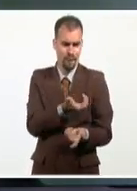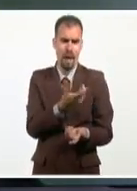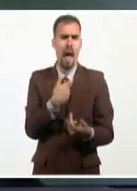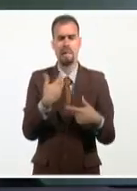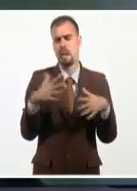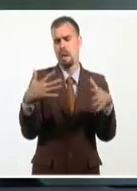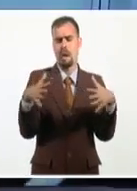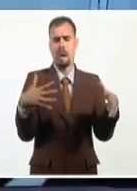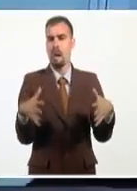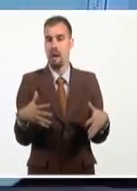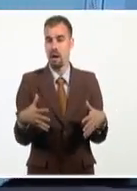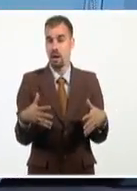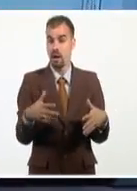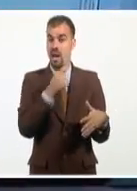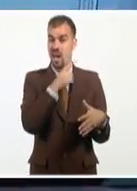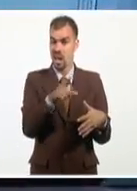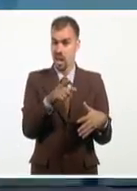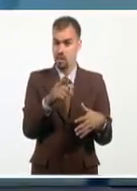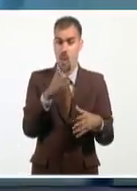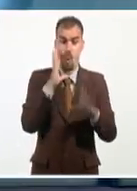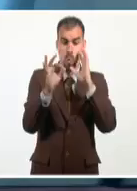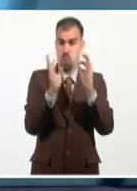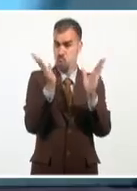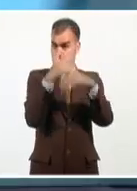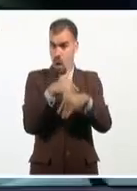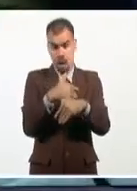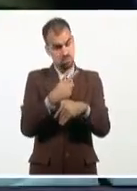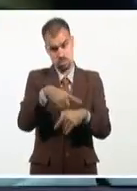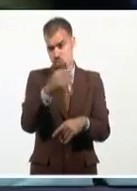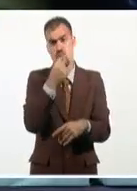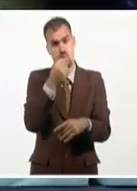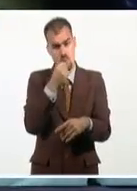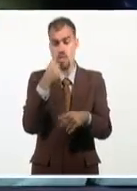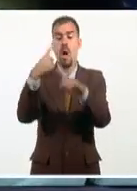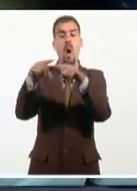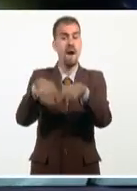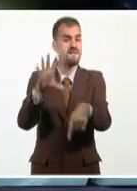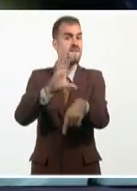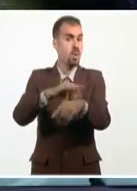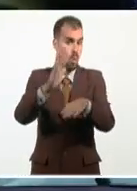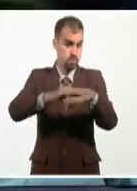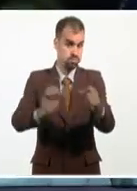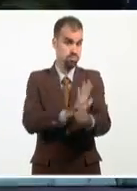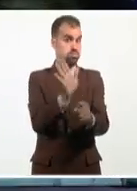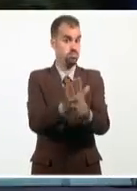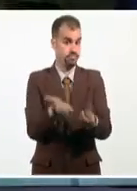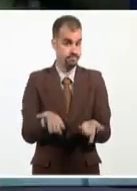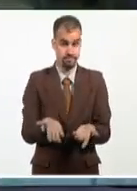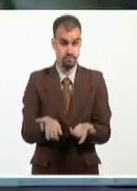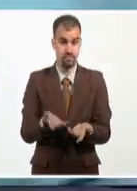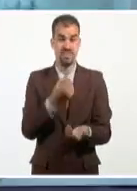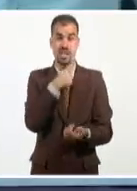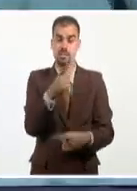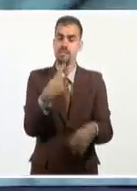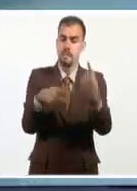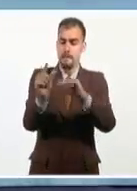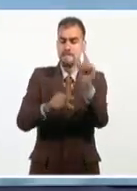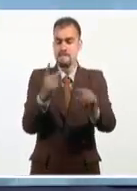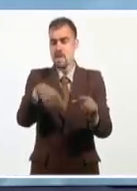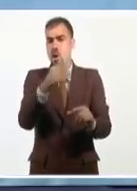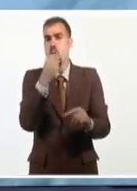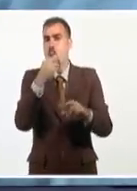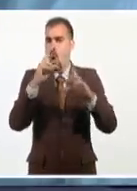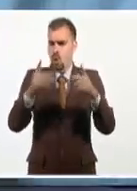ellas que están en estudio y algunas graves y que son para toda la vida. Abundan los casos que no pueden siquiera recuperar sus rutinas de